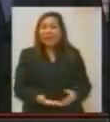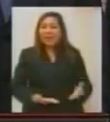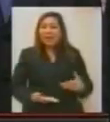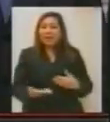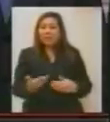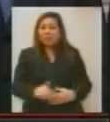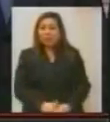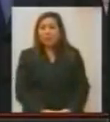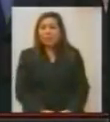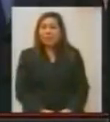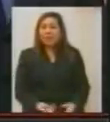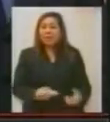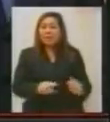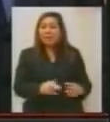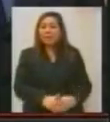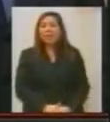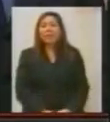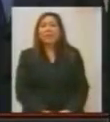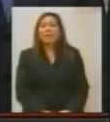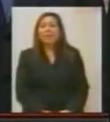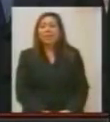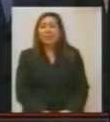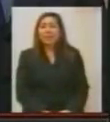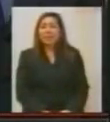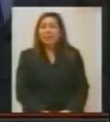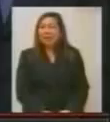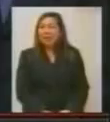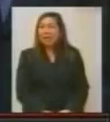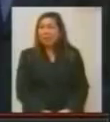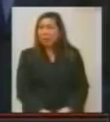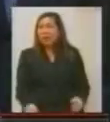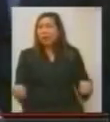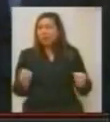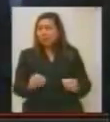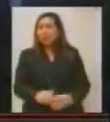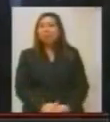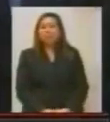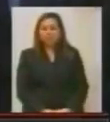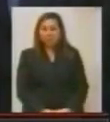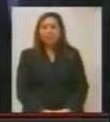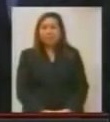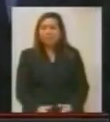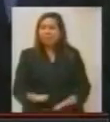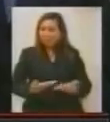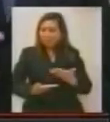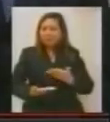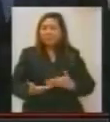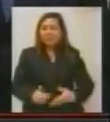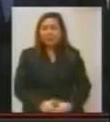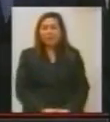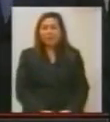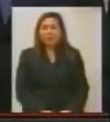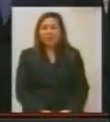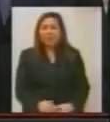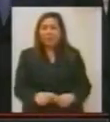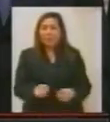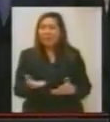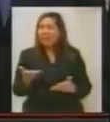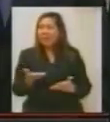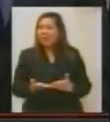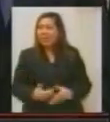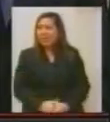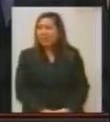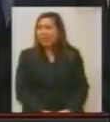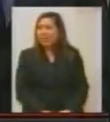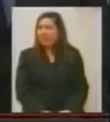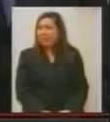por el Ejecutivo? En todo caso, ¿cómo evalúan ustedes su permanencia en la bancada? A ver, yo vuelvo a preguntarles a ustedes.